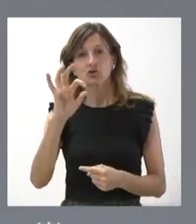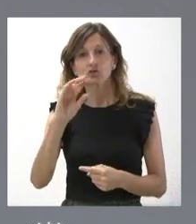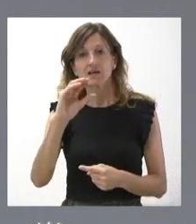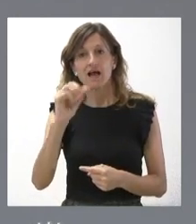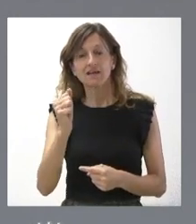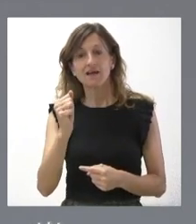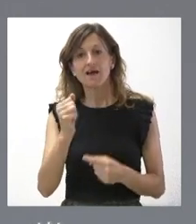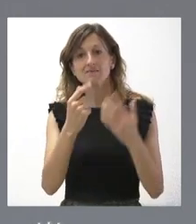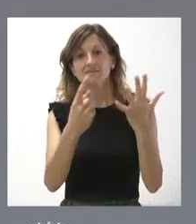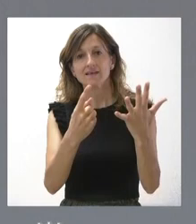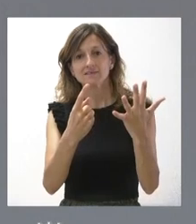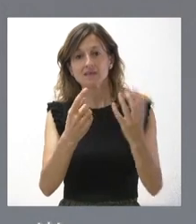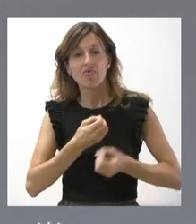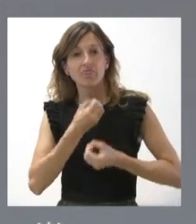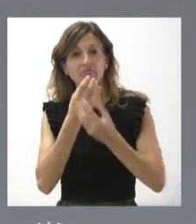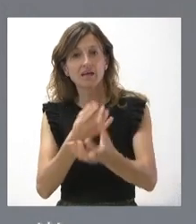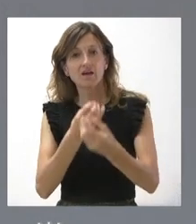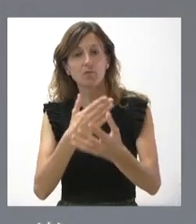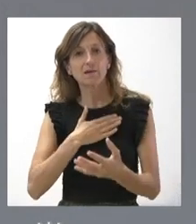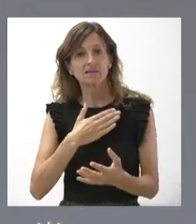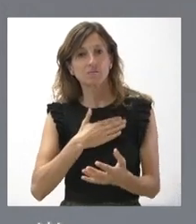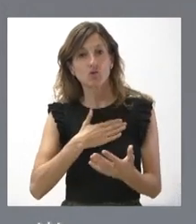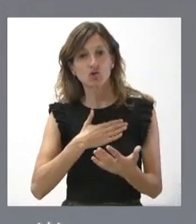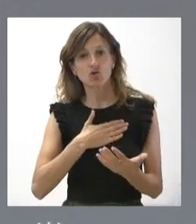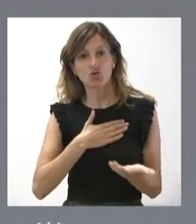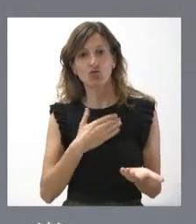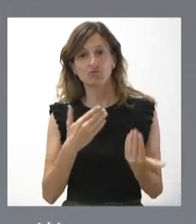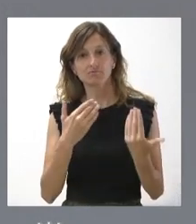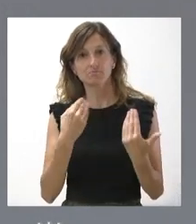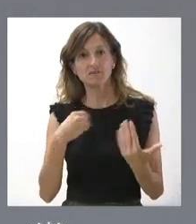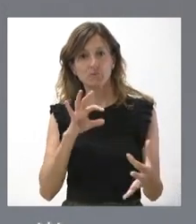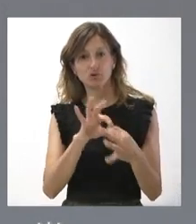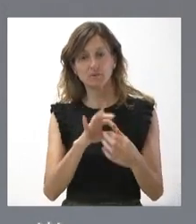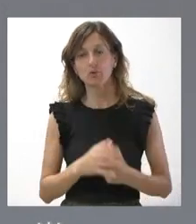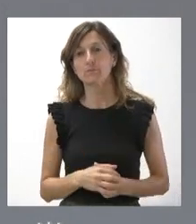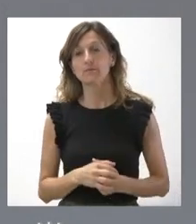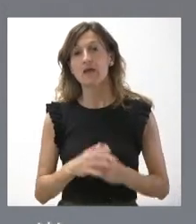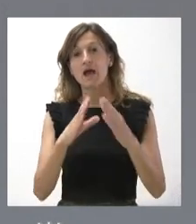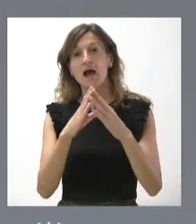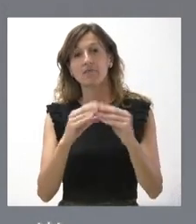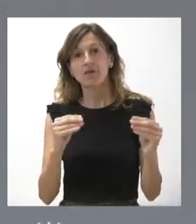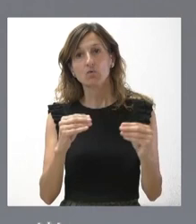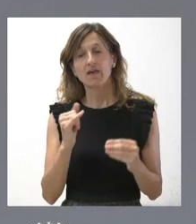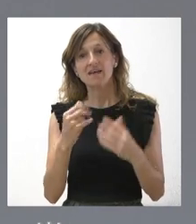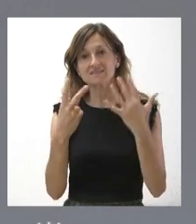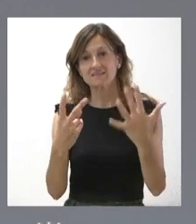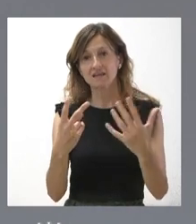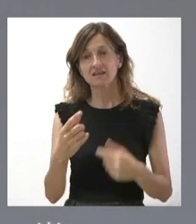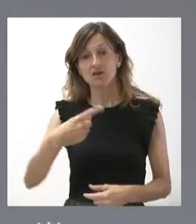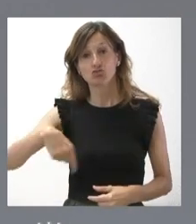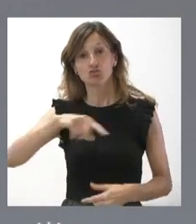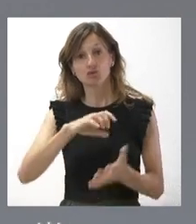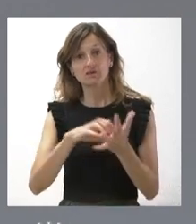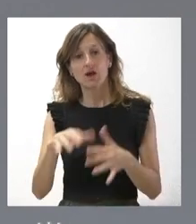6 declaraciones de patrimonio de este tipo y Andalucía tiene 7. Nosotros